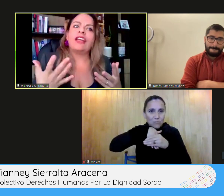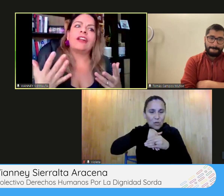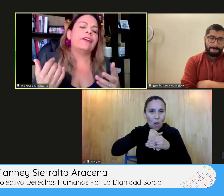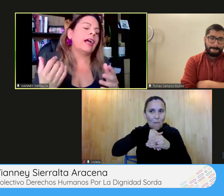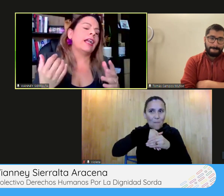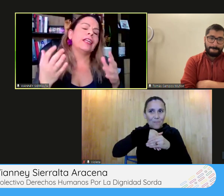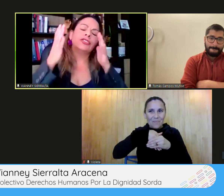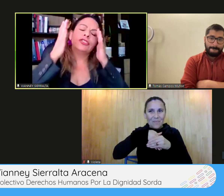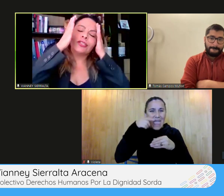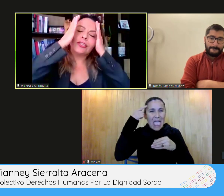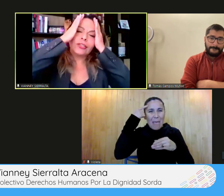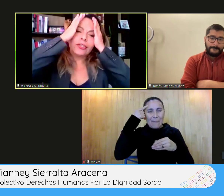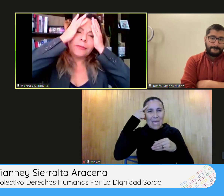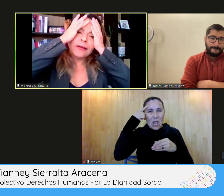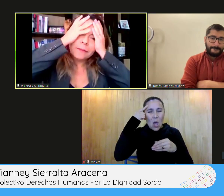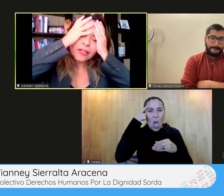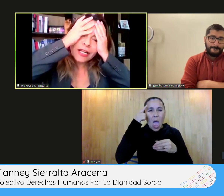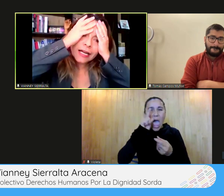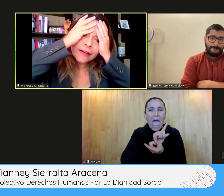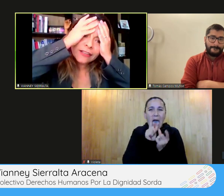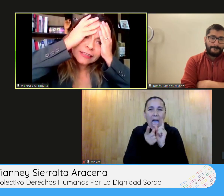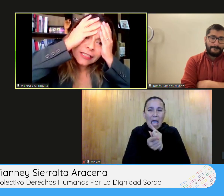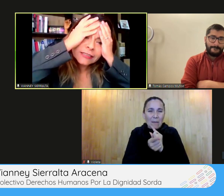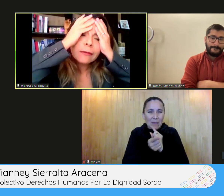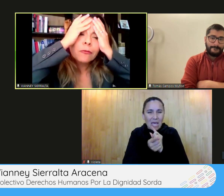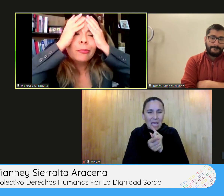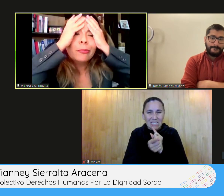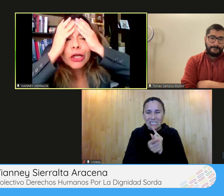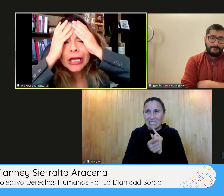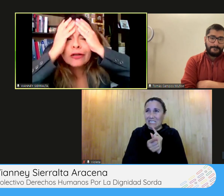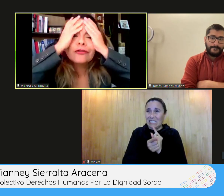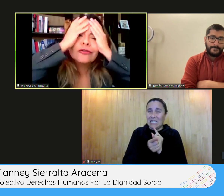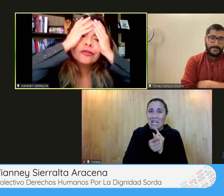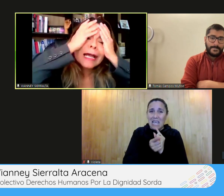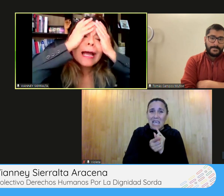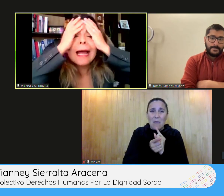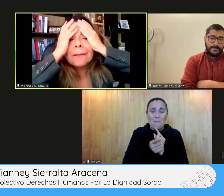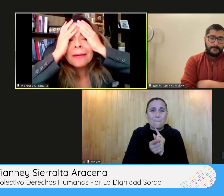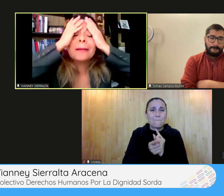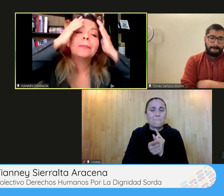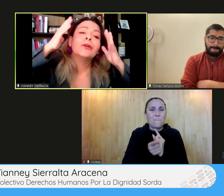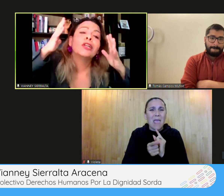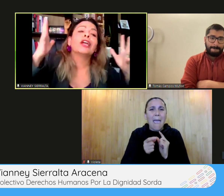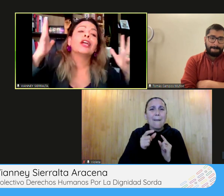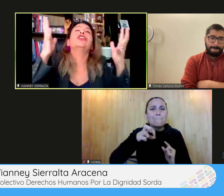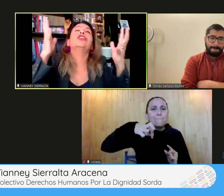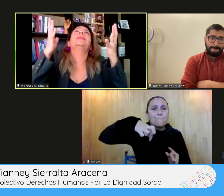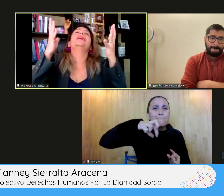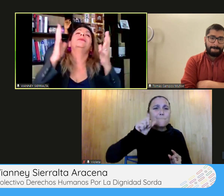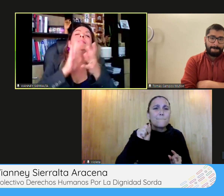lenguaje no verbal, y nosotros nos tomábamos de la cabeza y decíamos, ¿por qué no nos llaman? ¿Por qué no nos